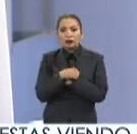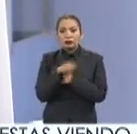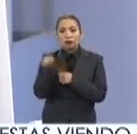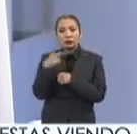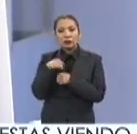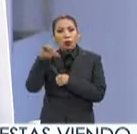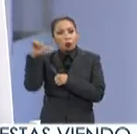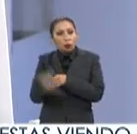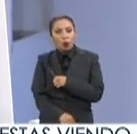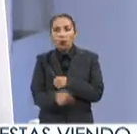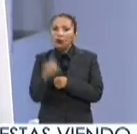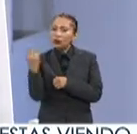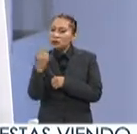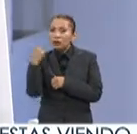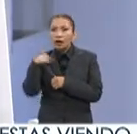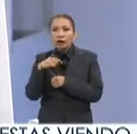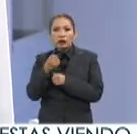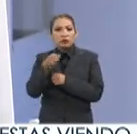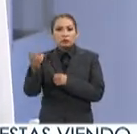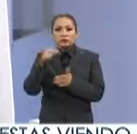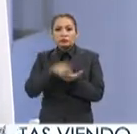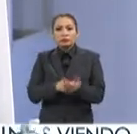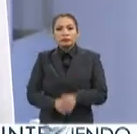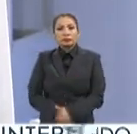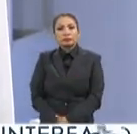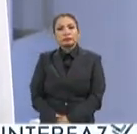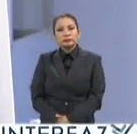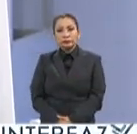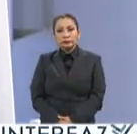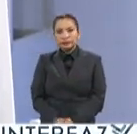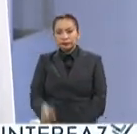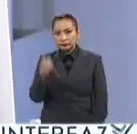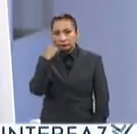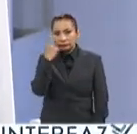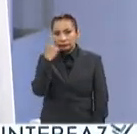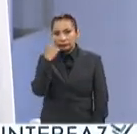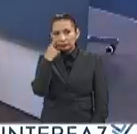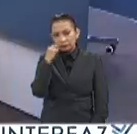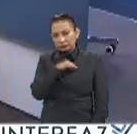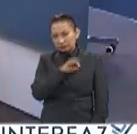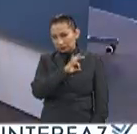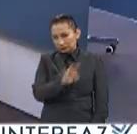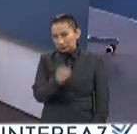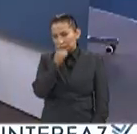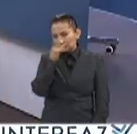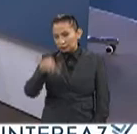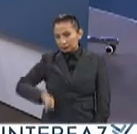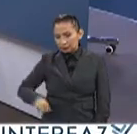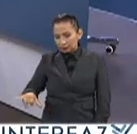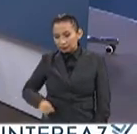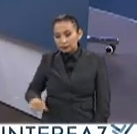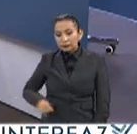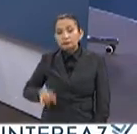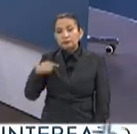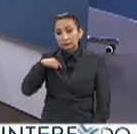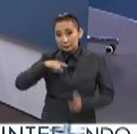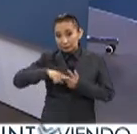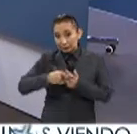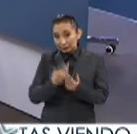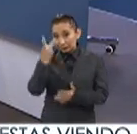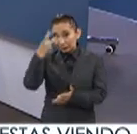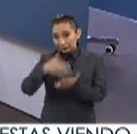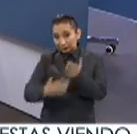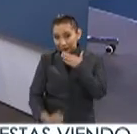esté disponible en cualquier momento y cualquier lugar? Mire, les puedo dar un dato interesante. Cuando arrancamos esto